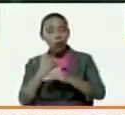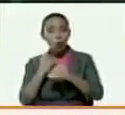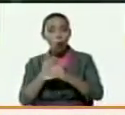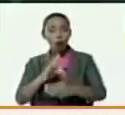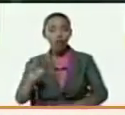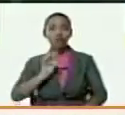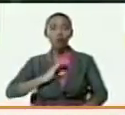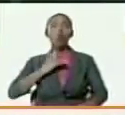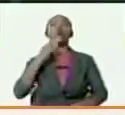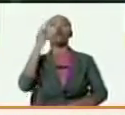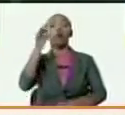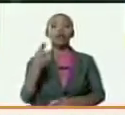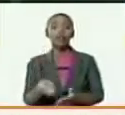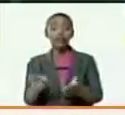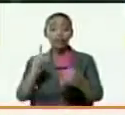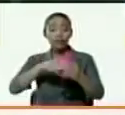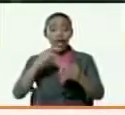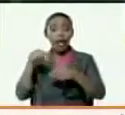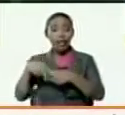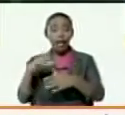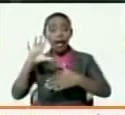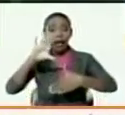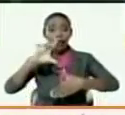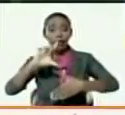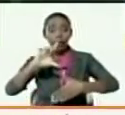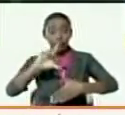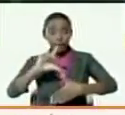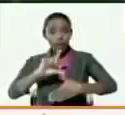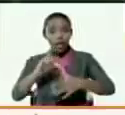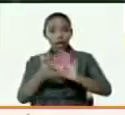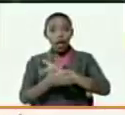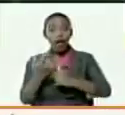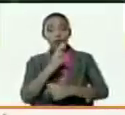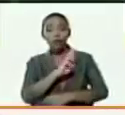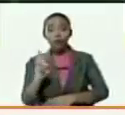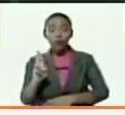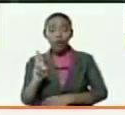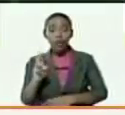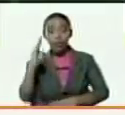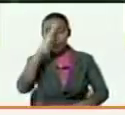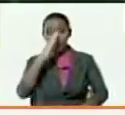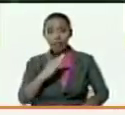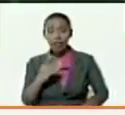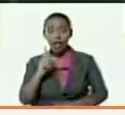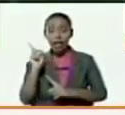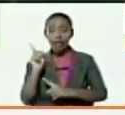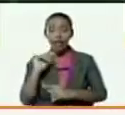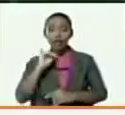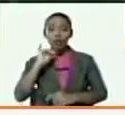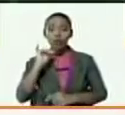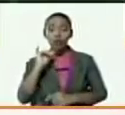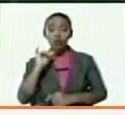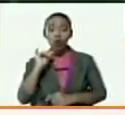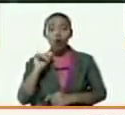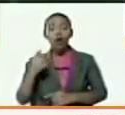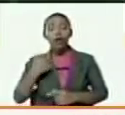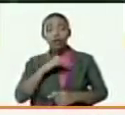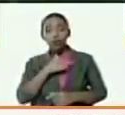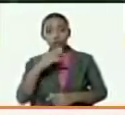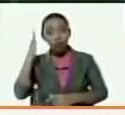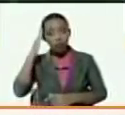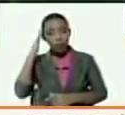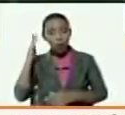se ha registrado específicamente en América Latina, en la República Federativa de Brasil. Es parte de la información que manejamos desde